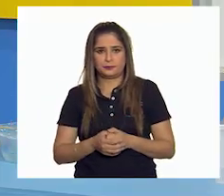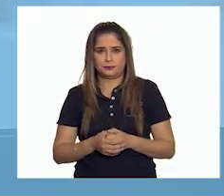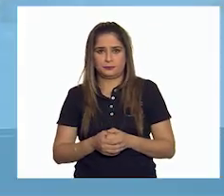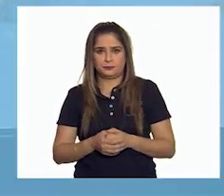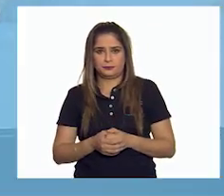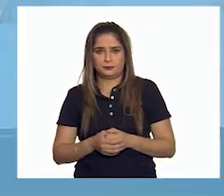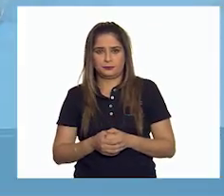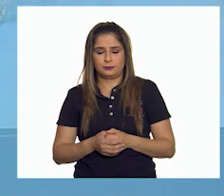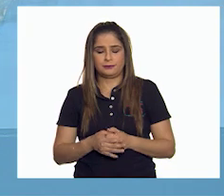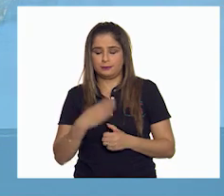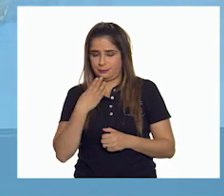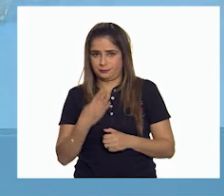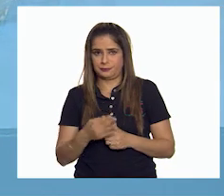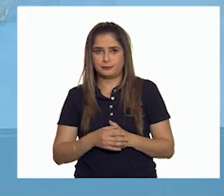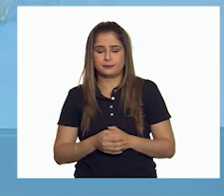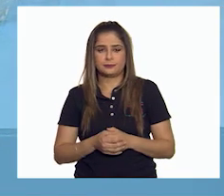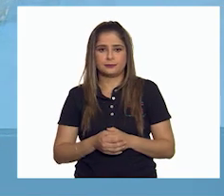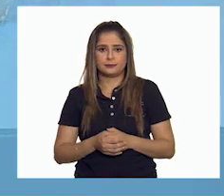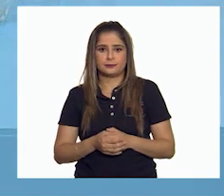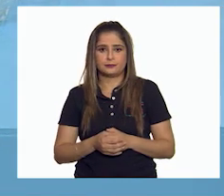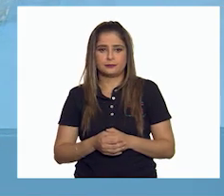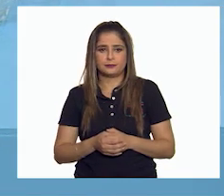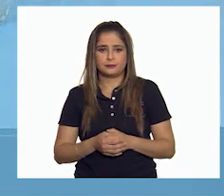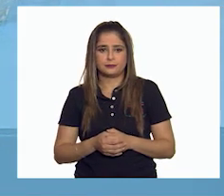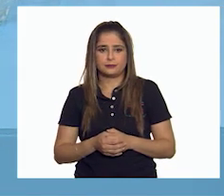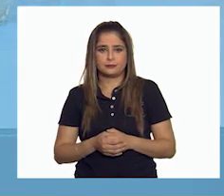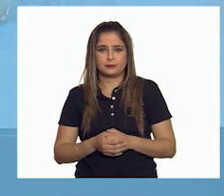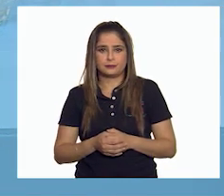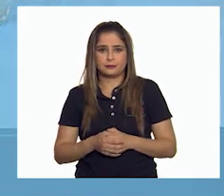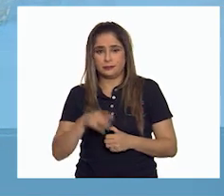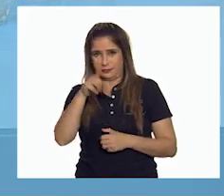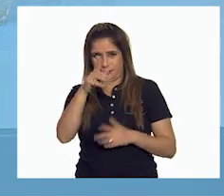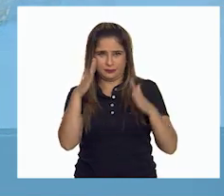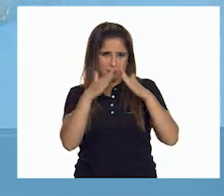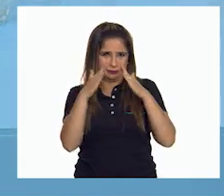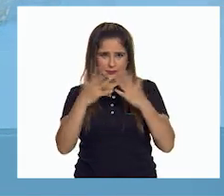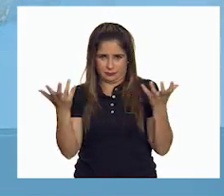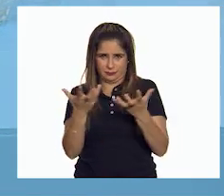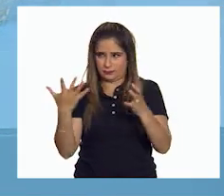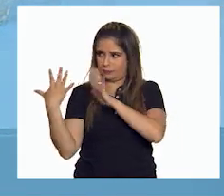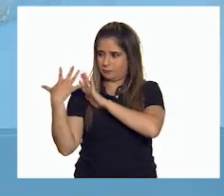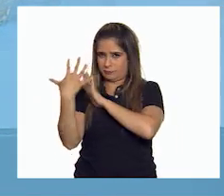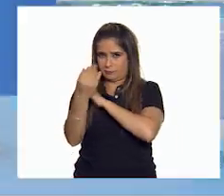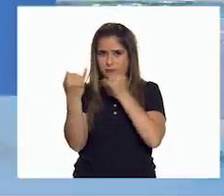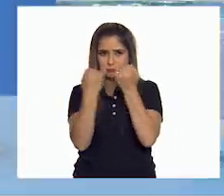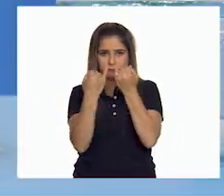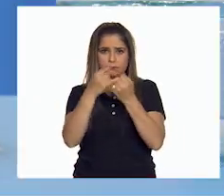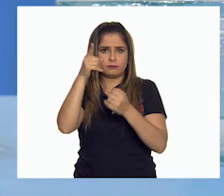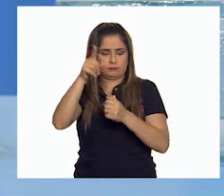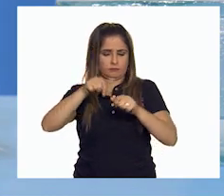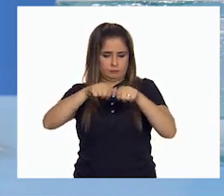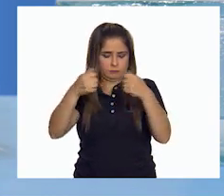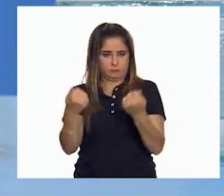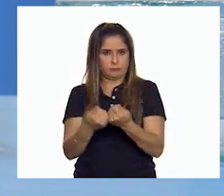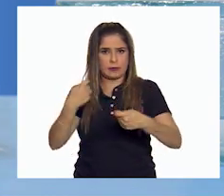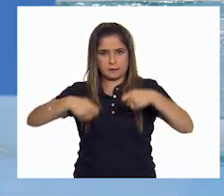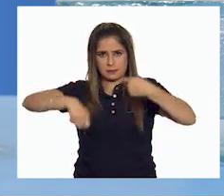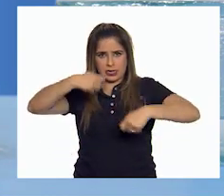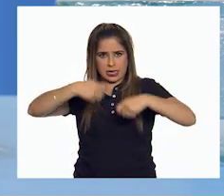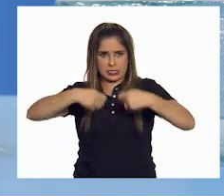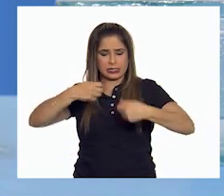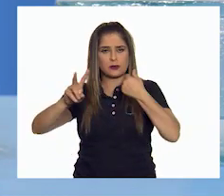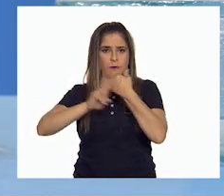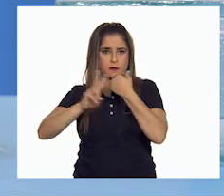Sí, muy bien. Sí. Pues puede ser, si lo hacen ahí en casa, con un plástico transparente o con un plato igual de